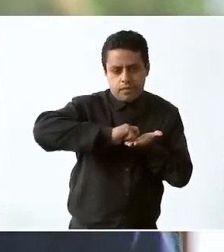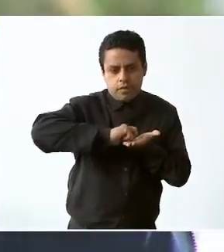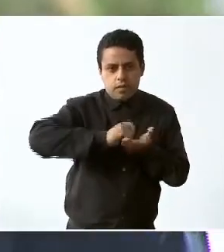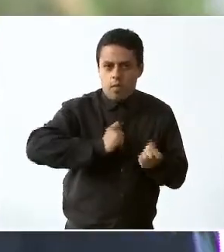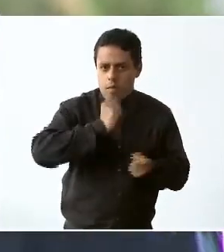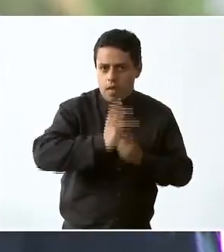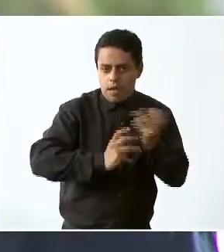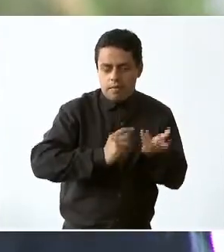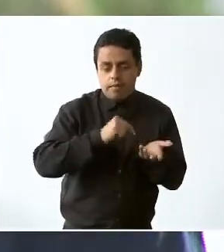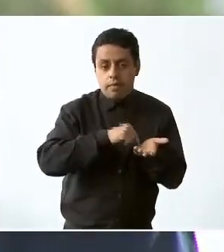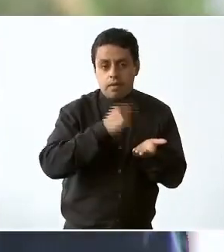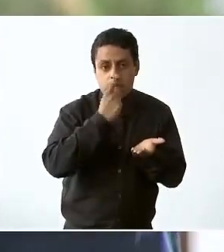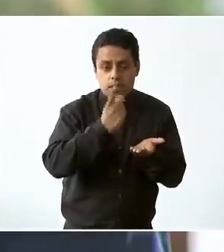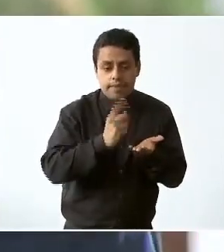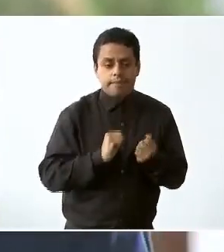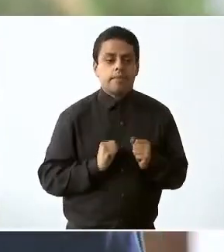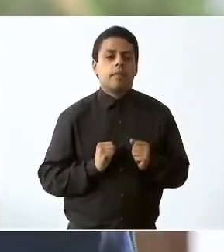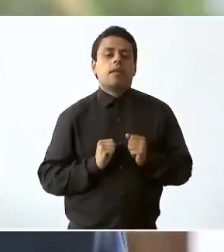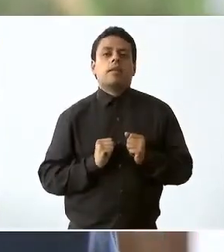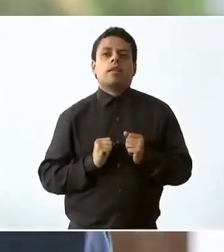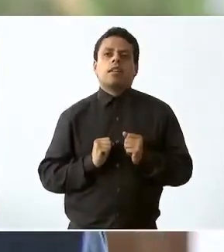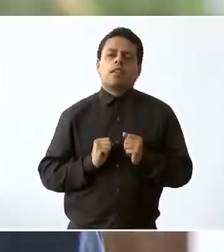sostienen que no debe vincularse